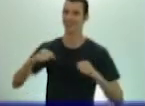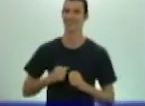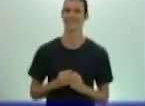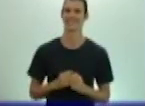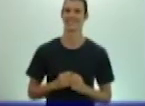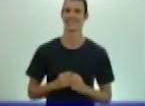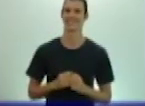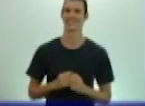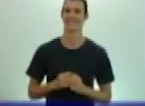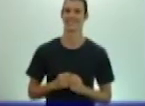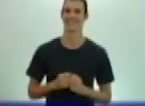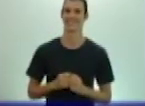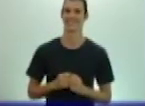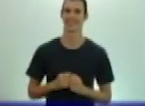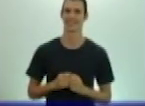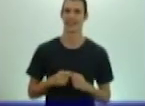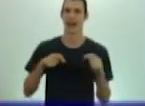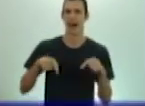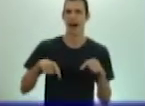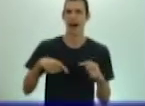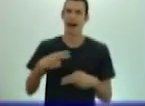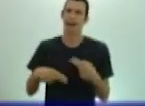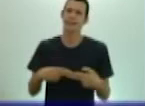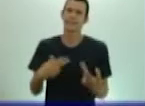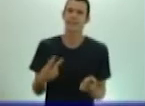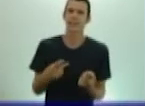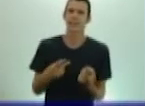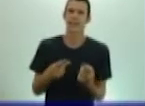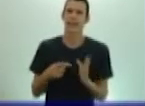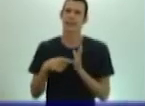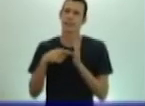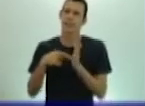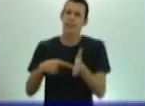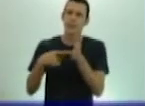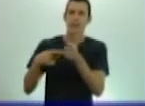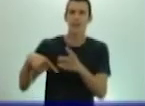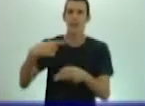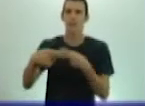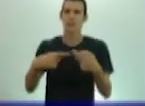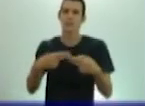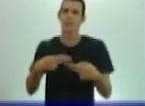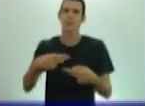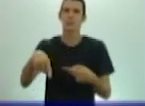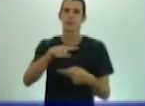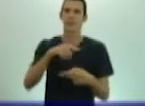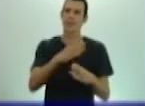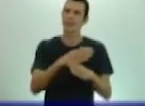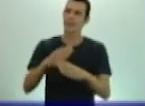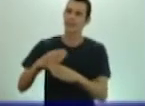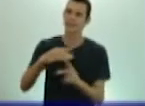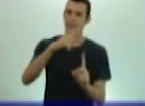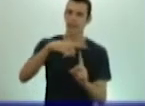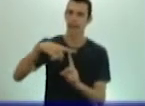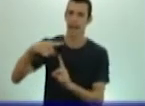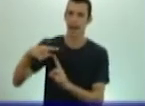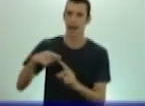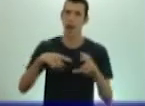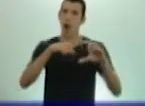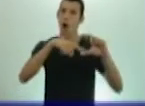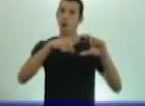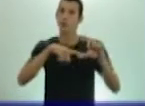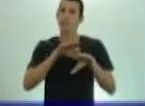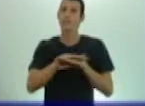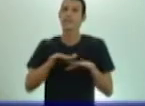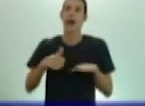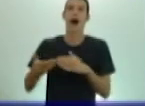orientarles algunas actividades que contribuirán a la preparación y sistematización de los contenidos ya recibidos en la asignatura